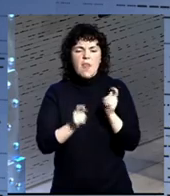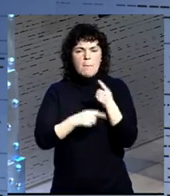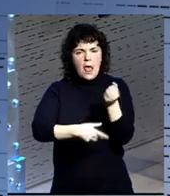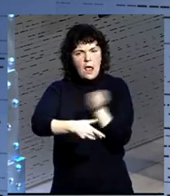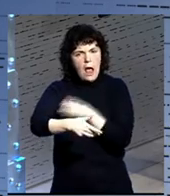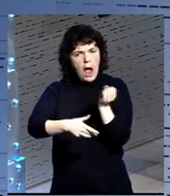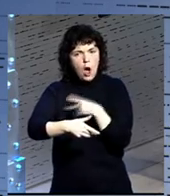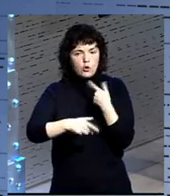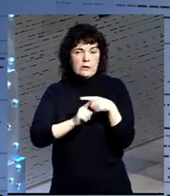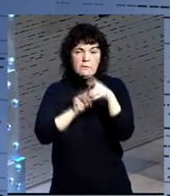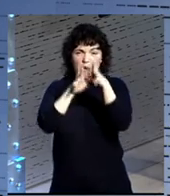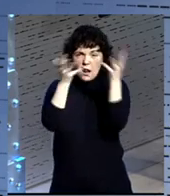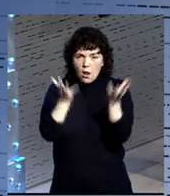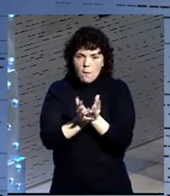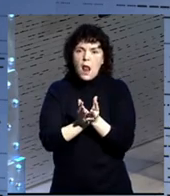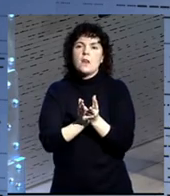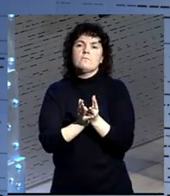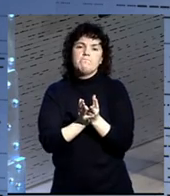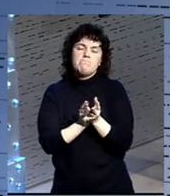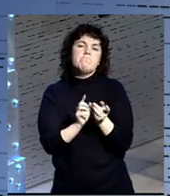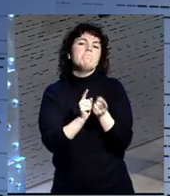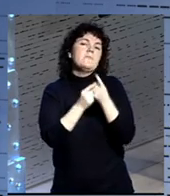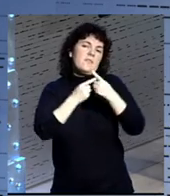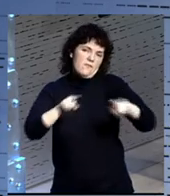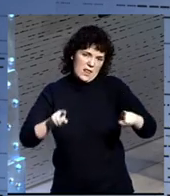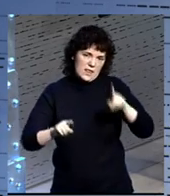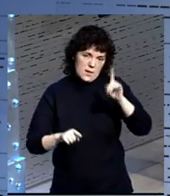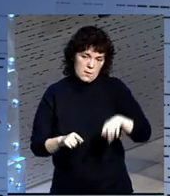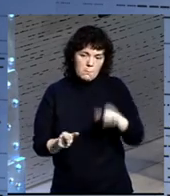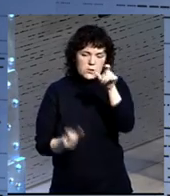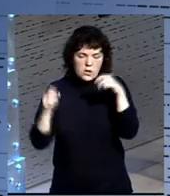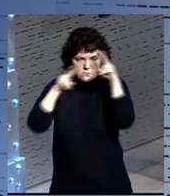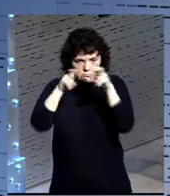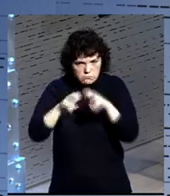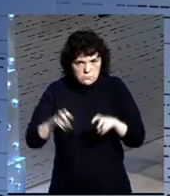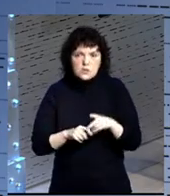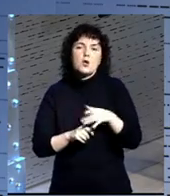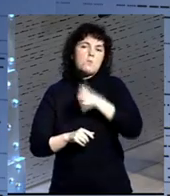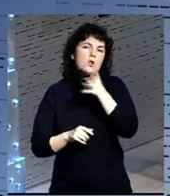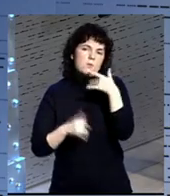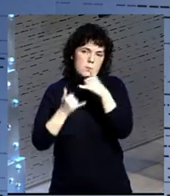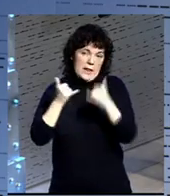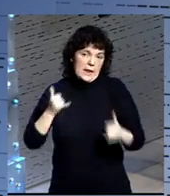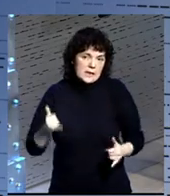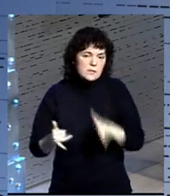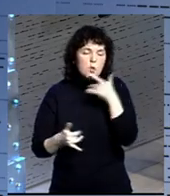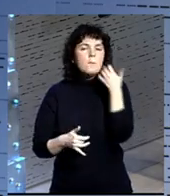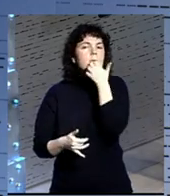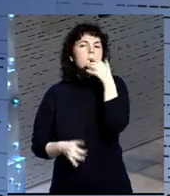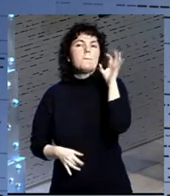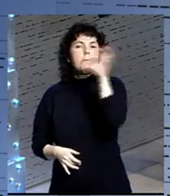nivel global. Para algunos analistas ha sido una de las razones de la crisis el hecho de que